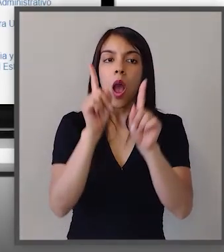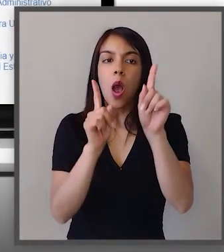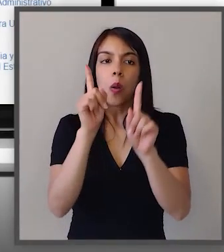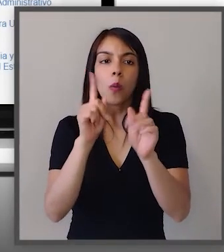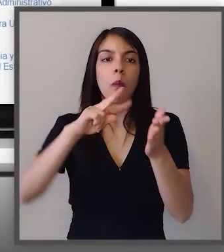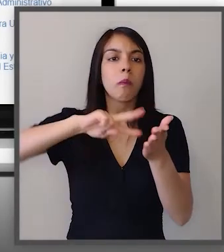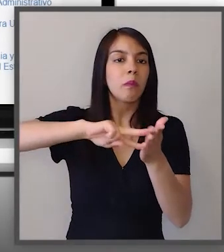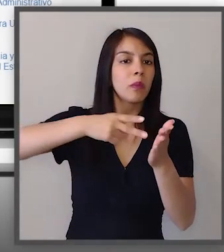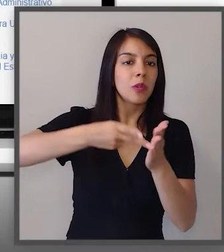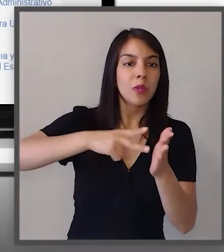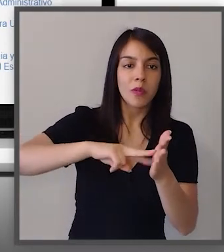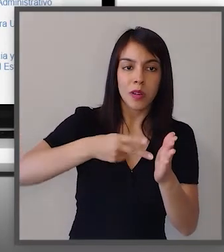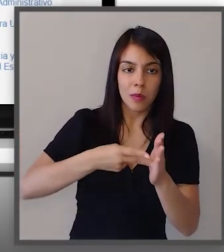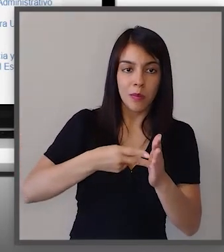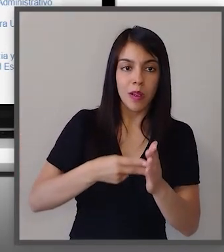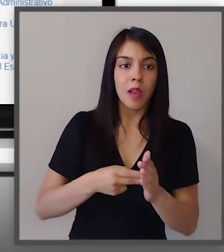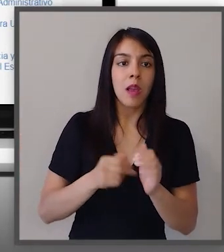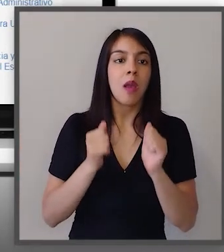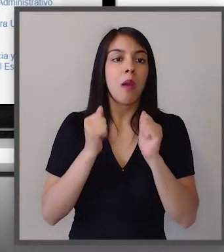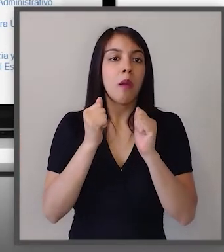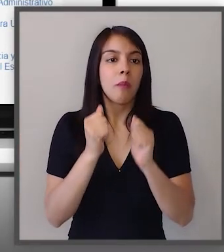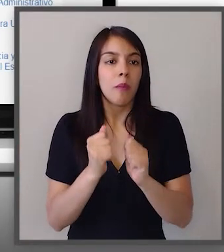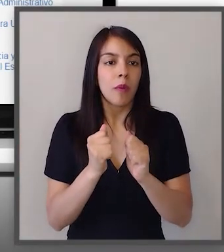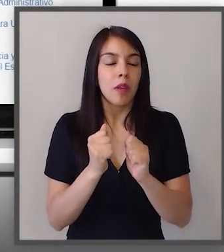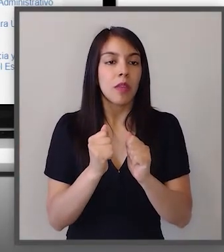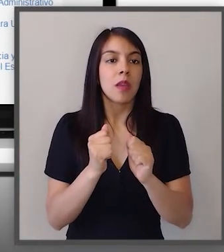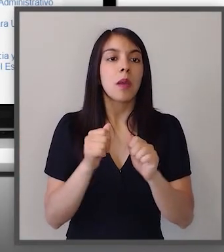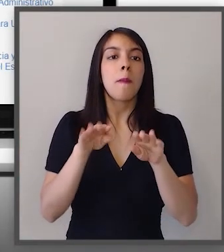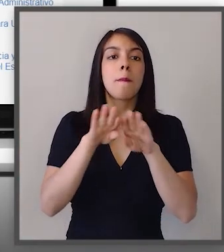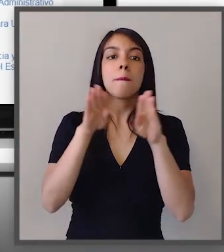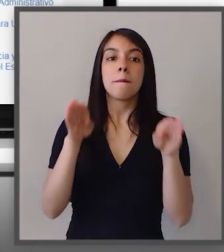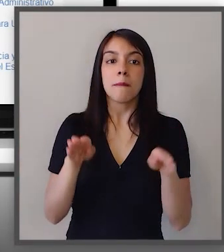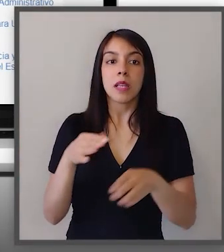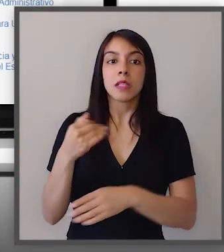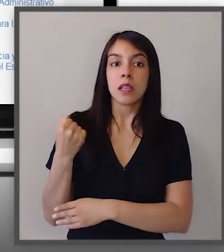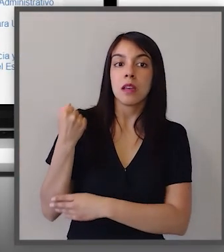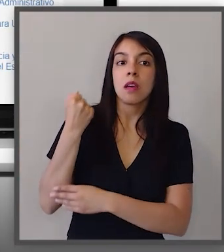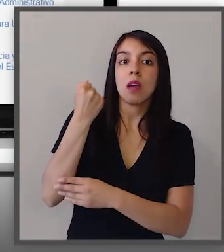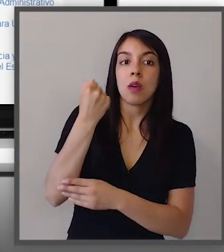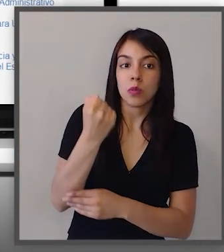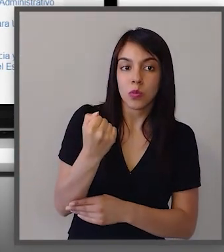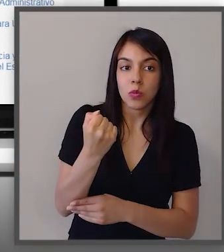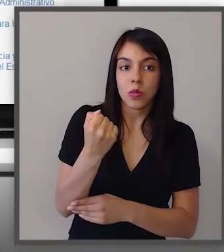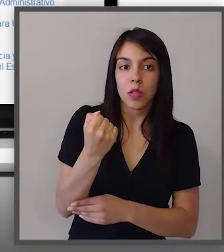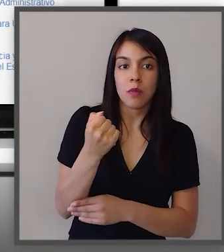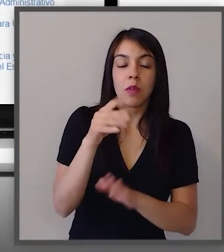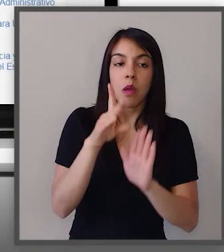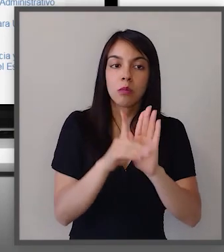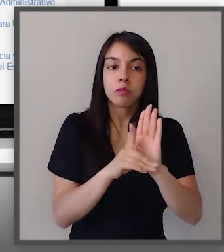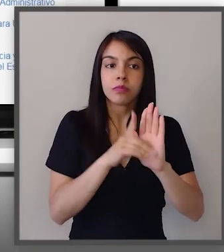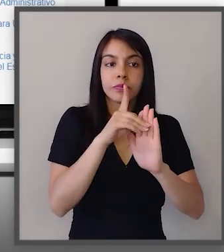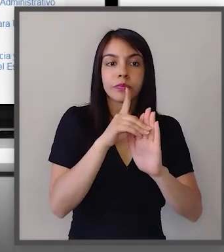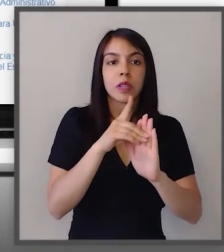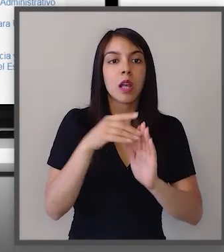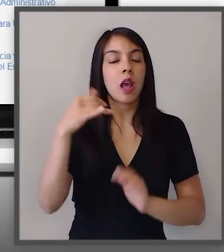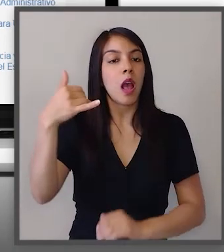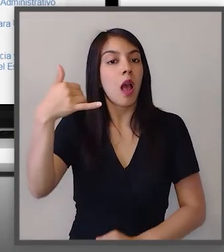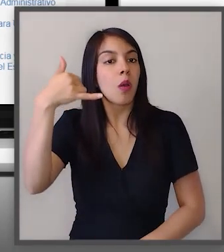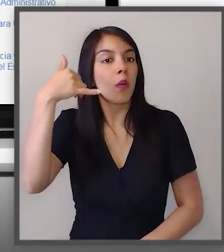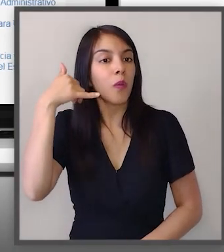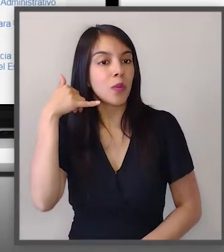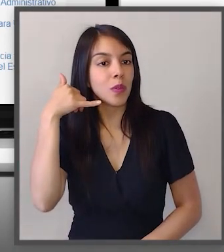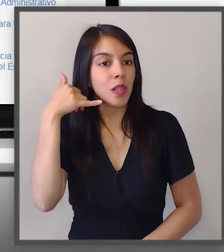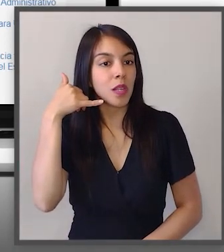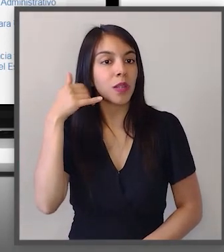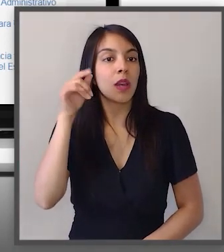En caso de presentarse algún tipo de problemas o inconvenientes, puede dirigirse a la mesa de ayuda, cuyos datos de contacto